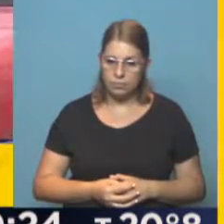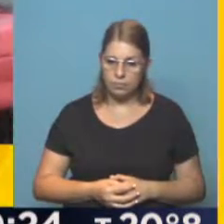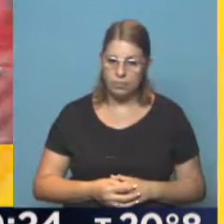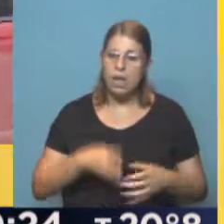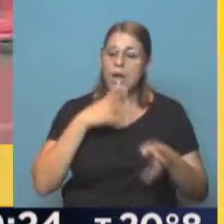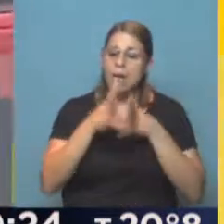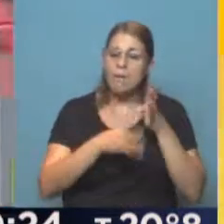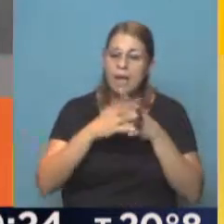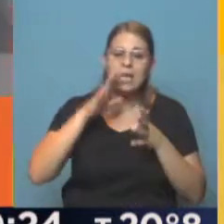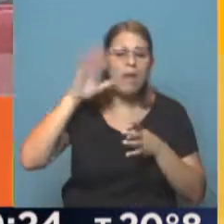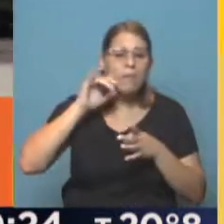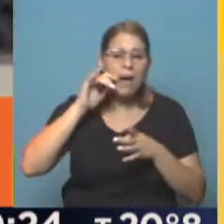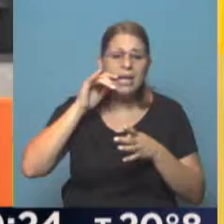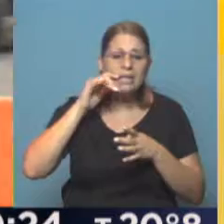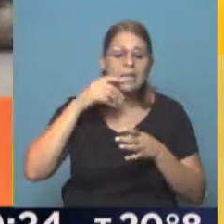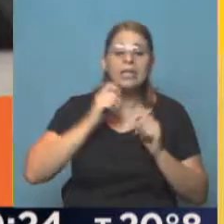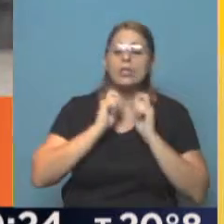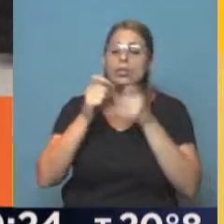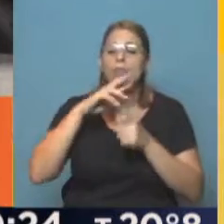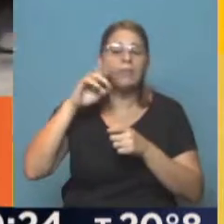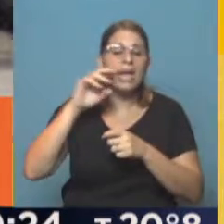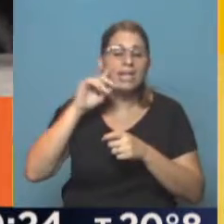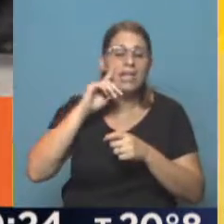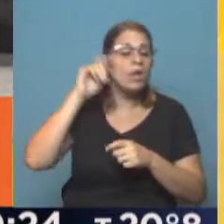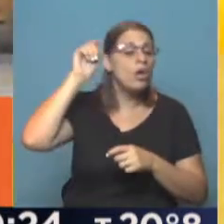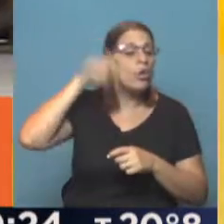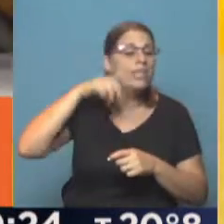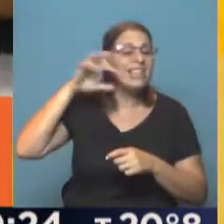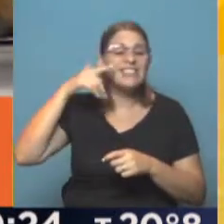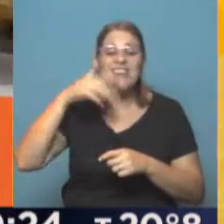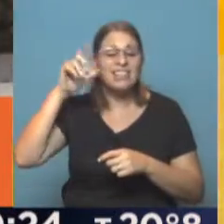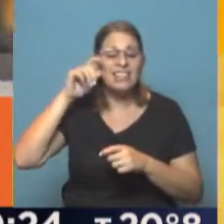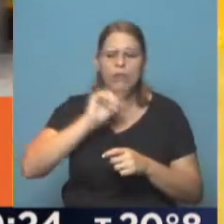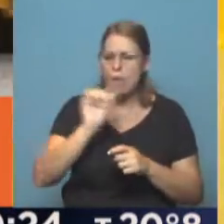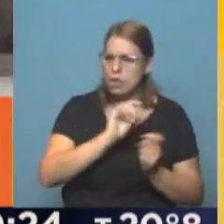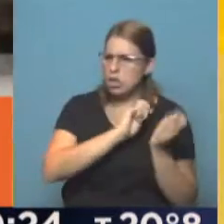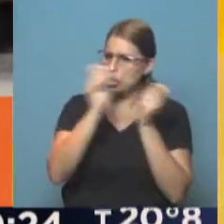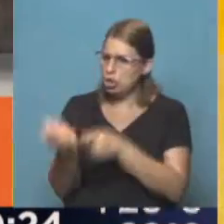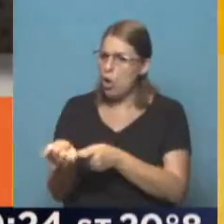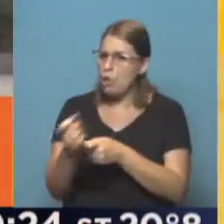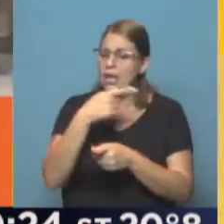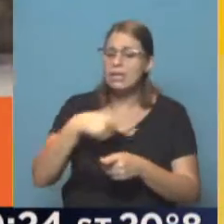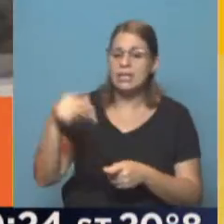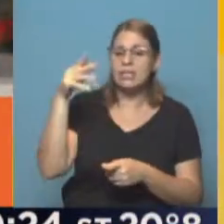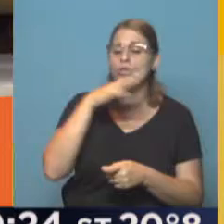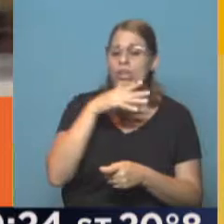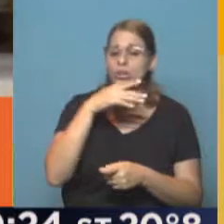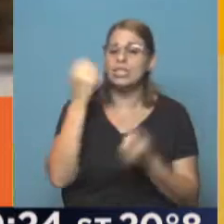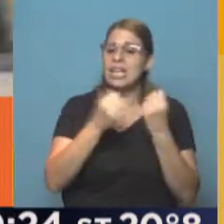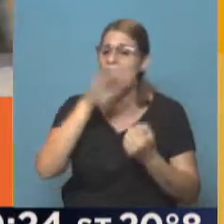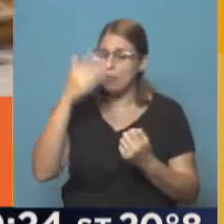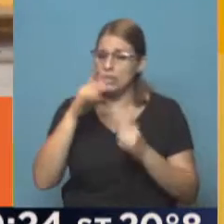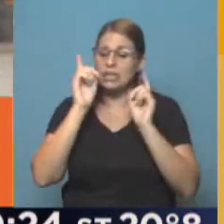Las máquinas de Báez a Vialidad. El juez Casanelo transferirá provisoriamente las 114 camionetas